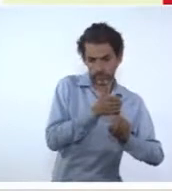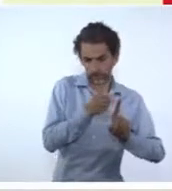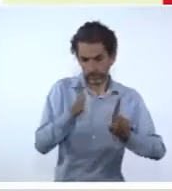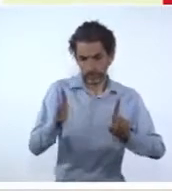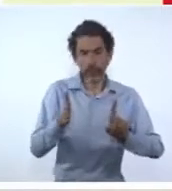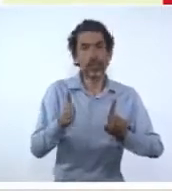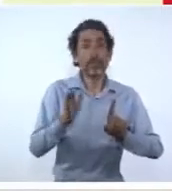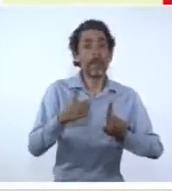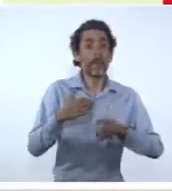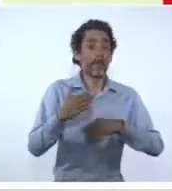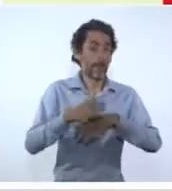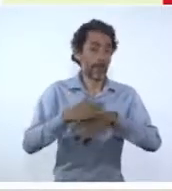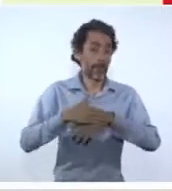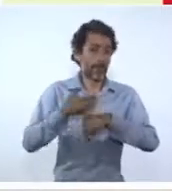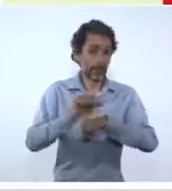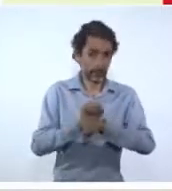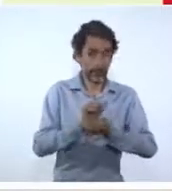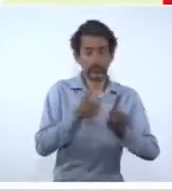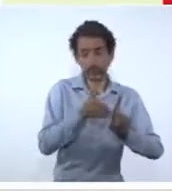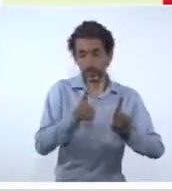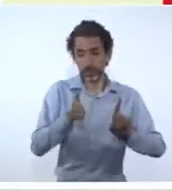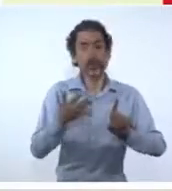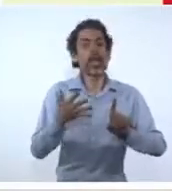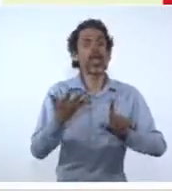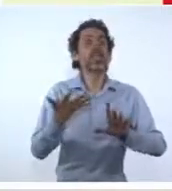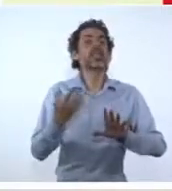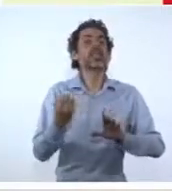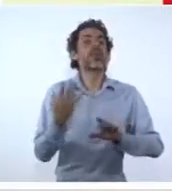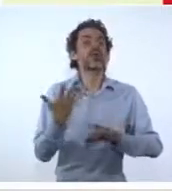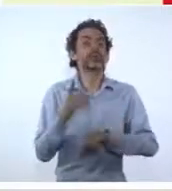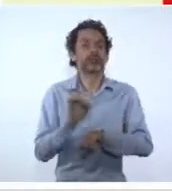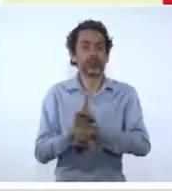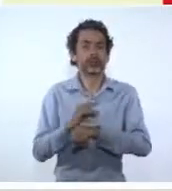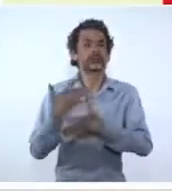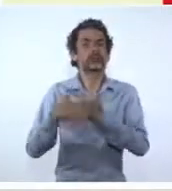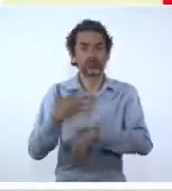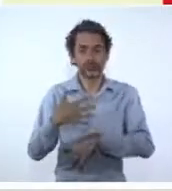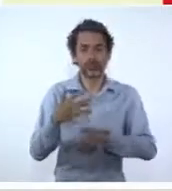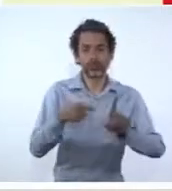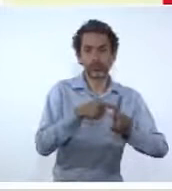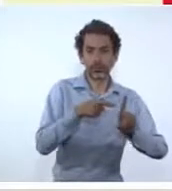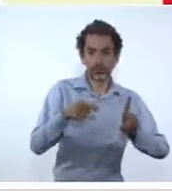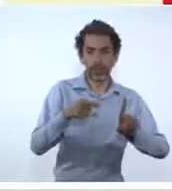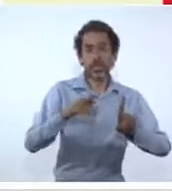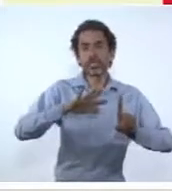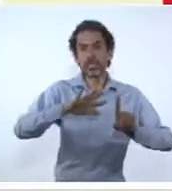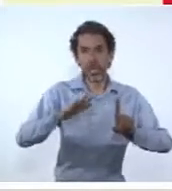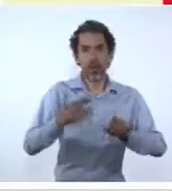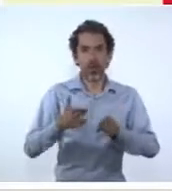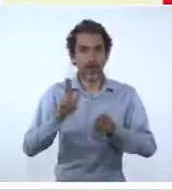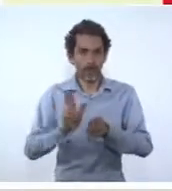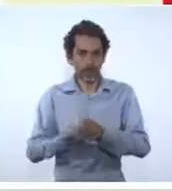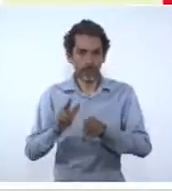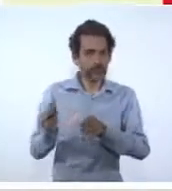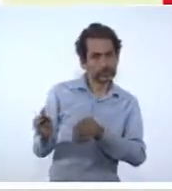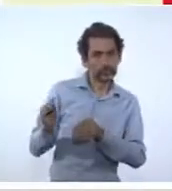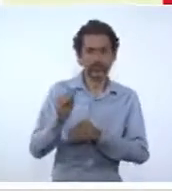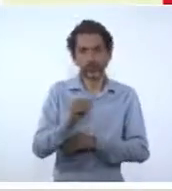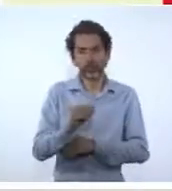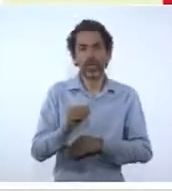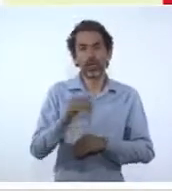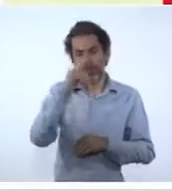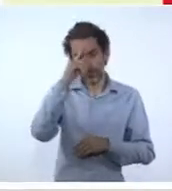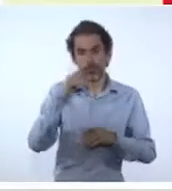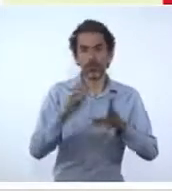todavía en la siguiente semana y a los 15 días más o menos se manifiesta en la hospitalización. En términos generales, obviamente puede